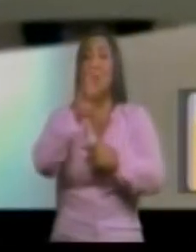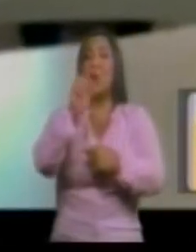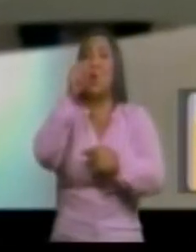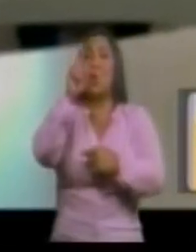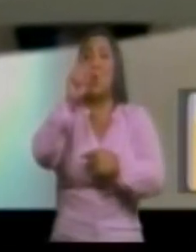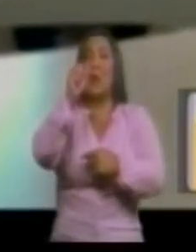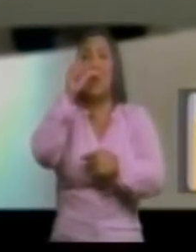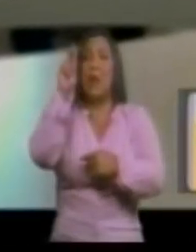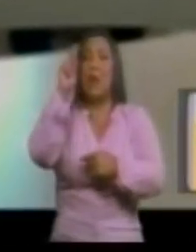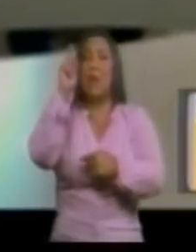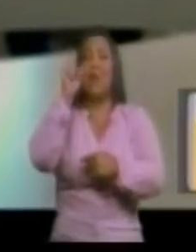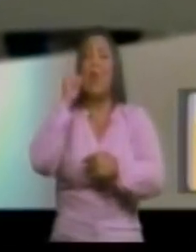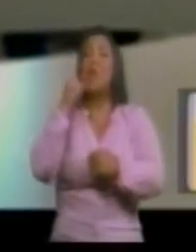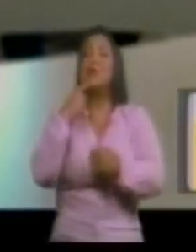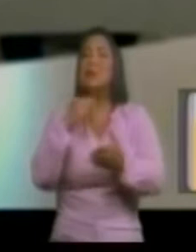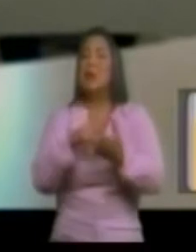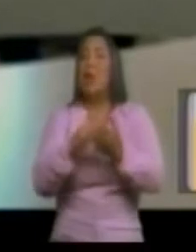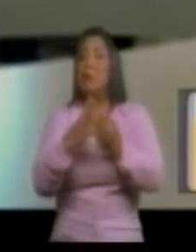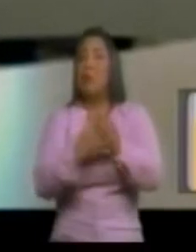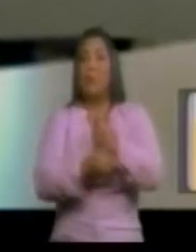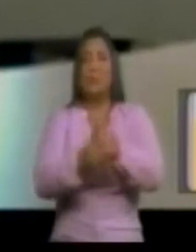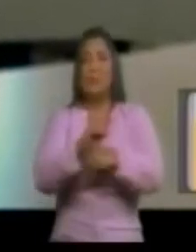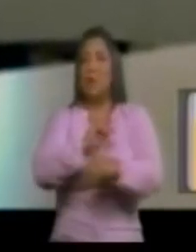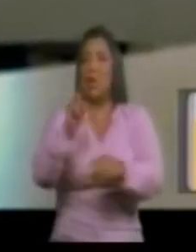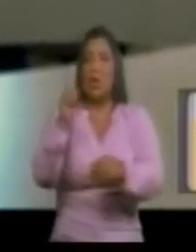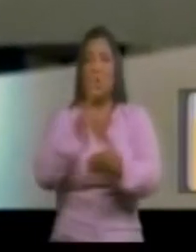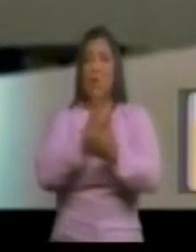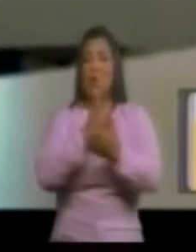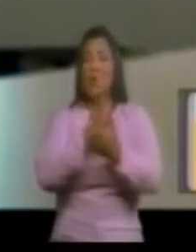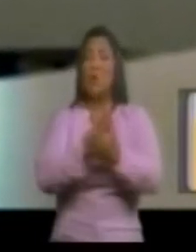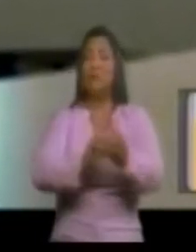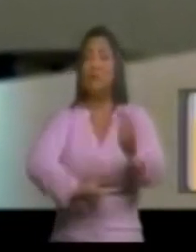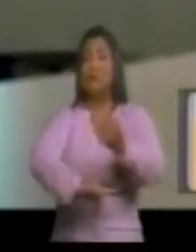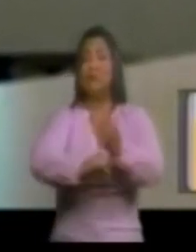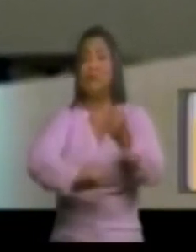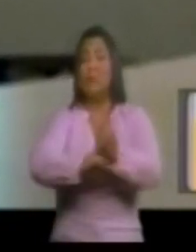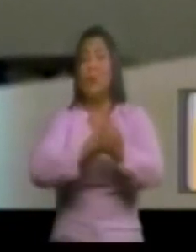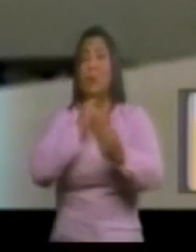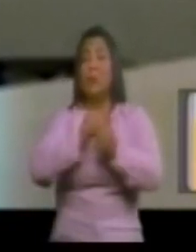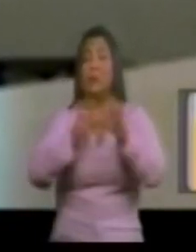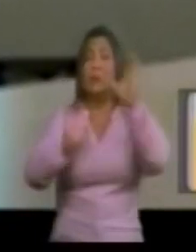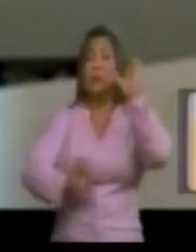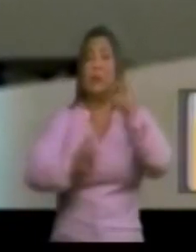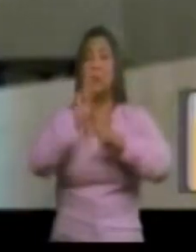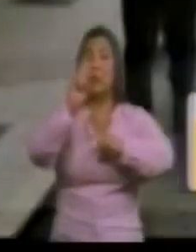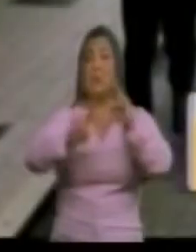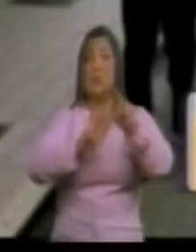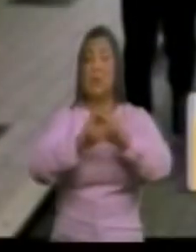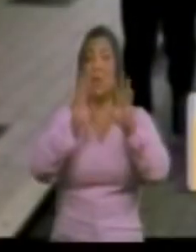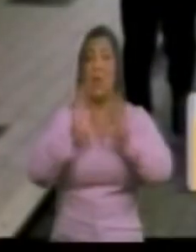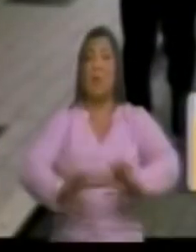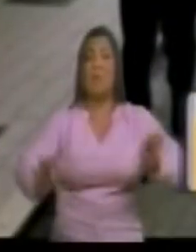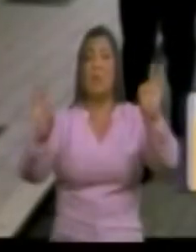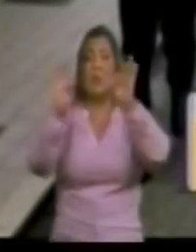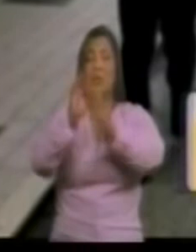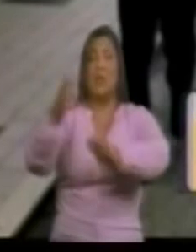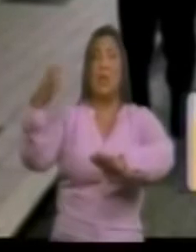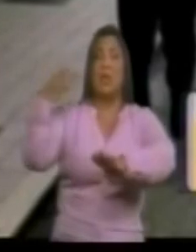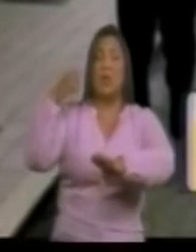ya no sea sinónimo de pobreza, por lo que dijo que la cooperación para la estrategia nacional es importante para